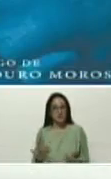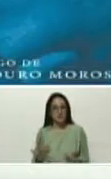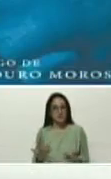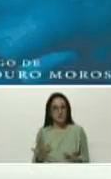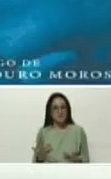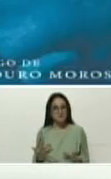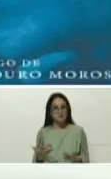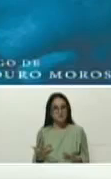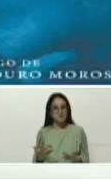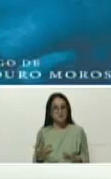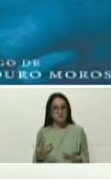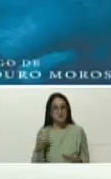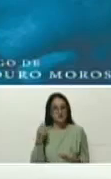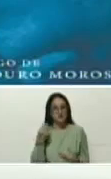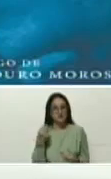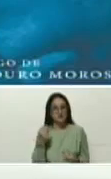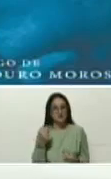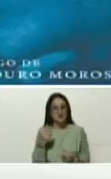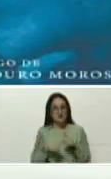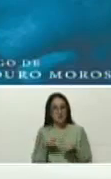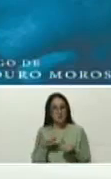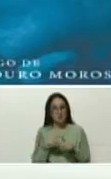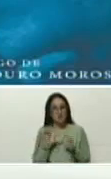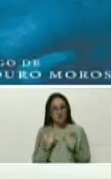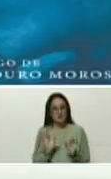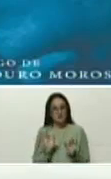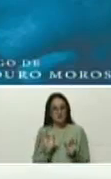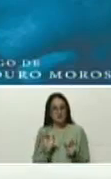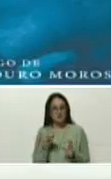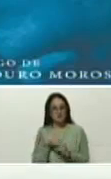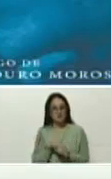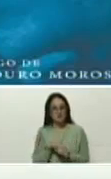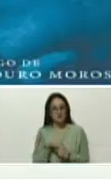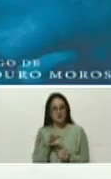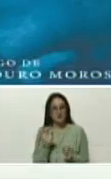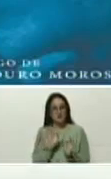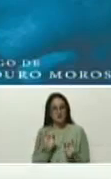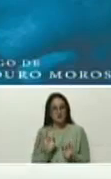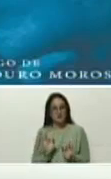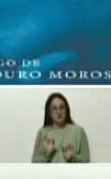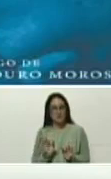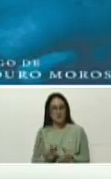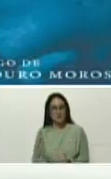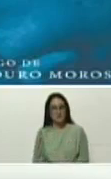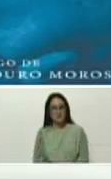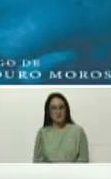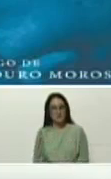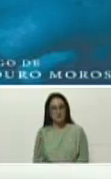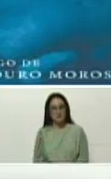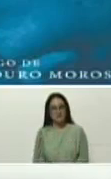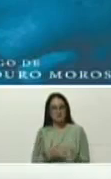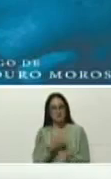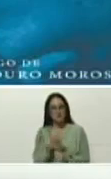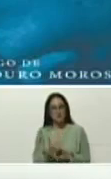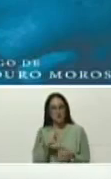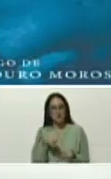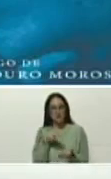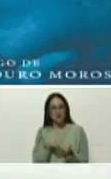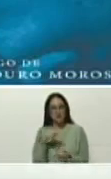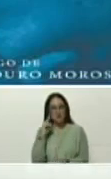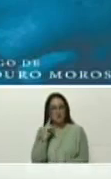la aspiración concebible, alcanzable dentro de un horizonte temporal definido. El proyecto nacional Simón